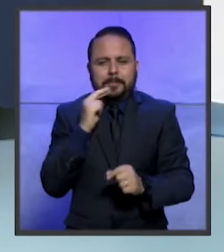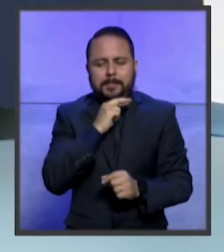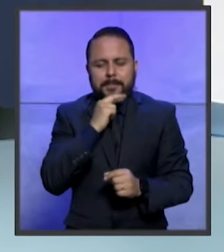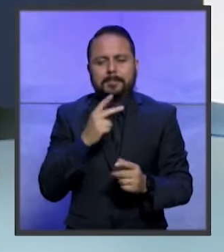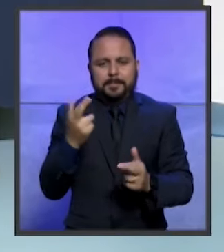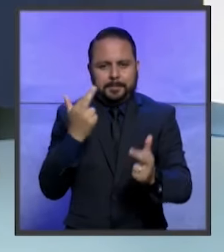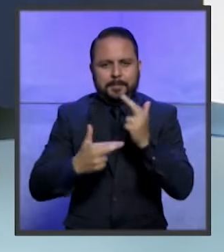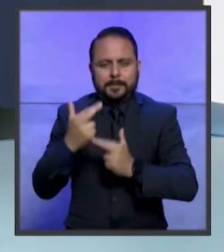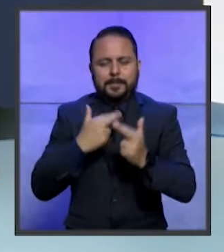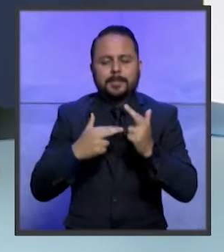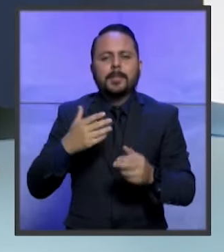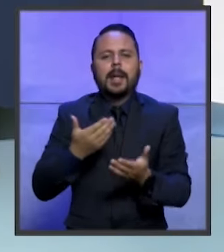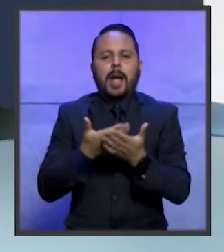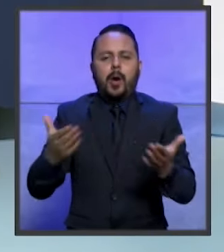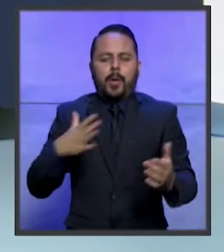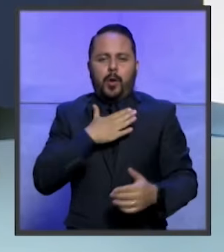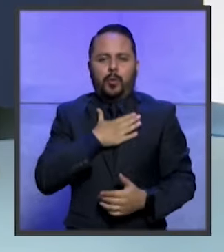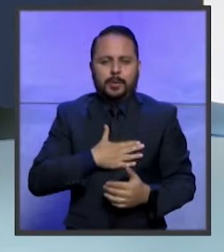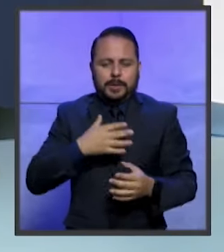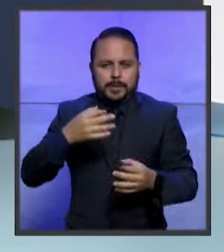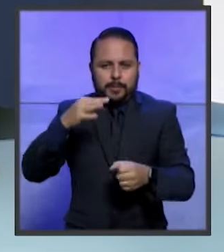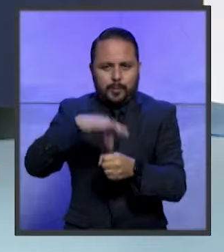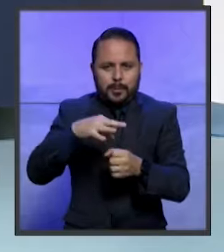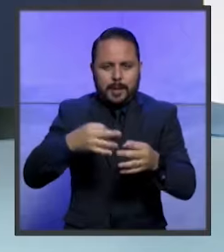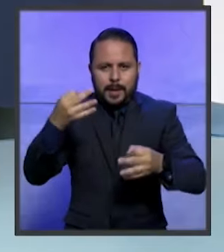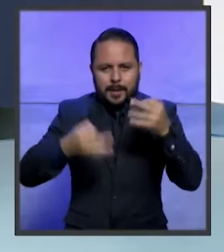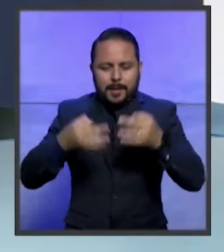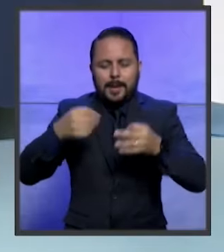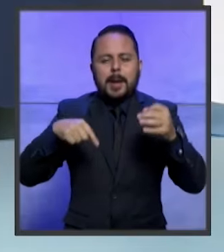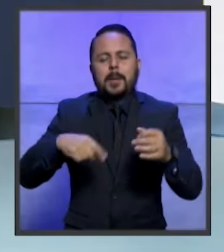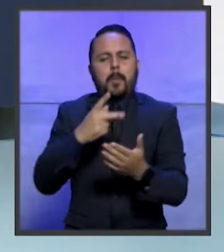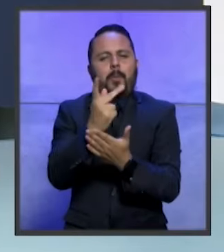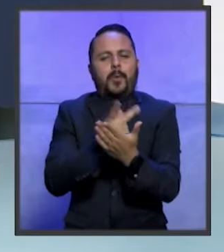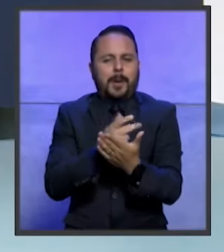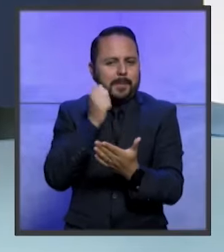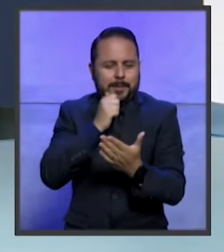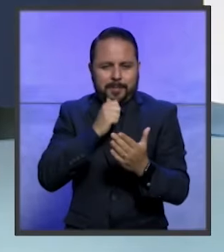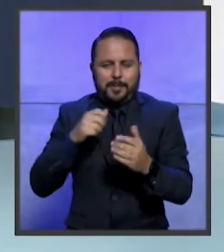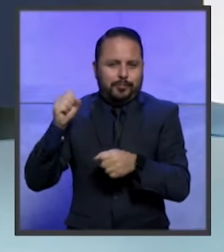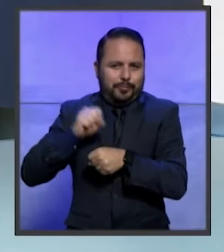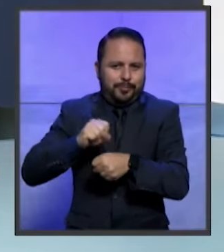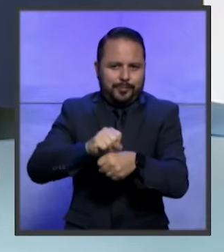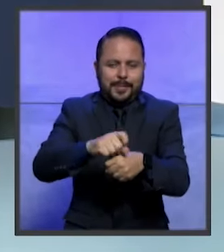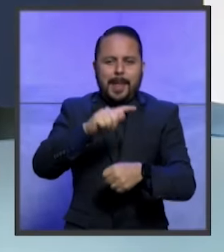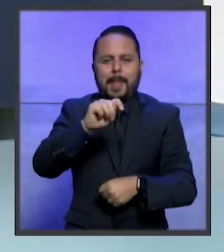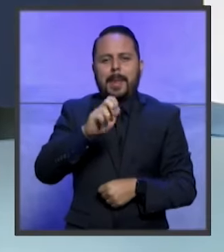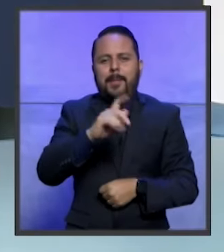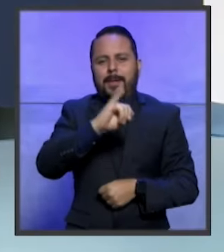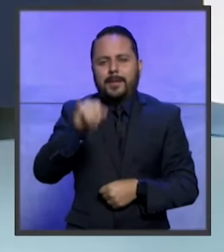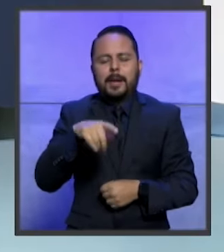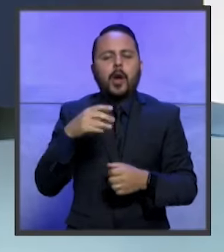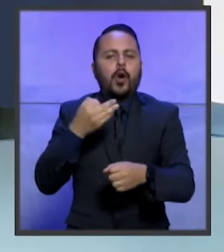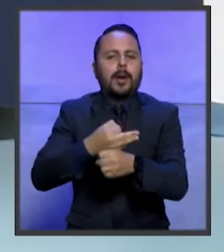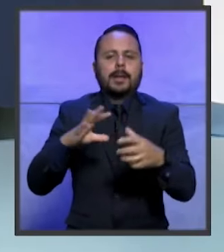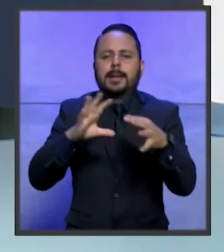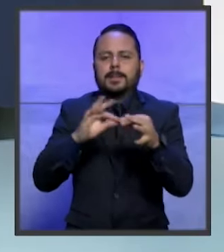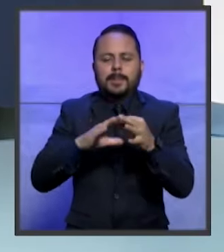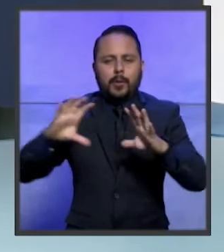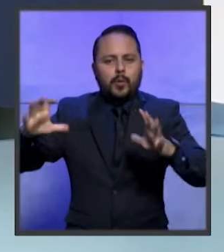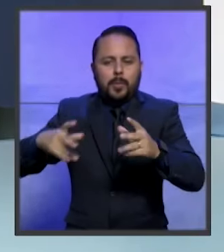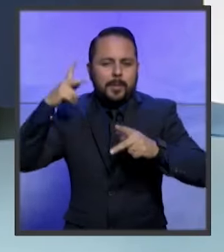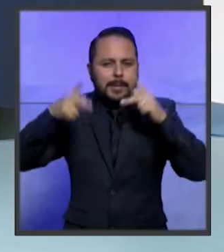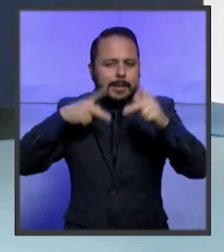breve regresamos les recuerdo estamos en justicia electoral a la semana un programa del tribunal electoral del poder judicial de la federación hablando del papel de la